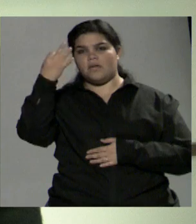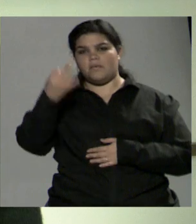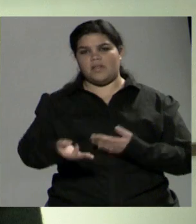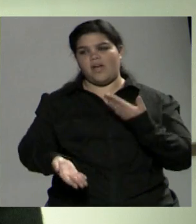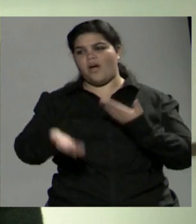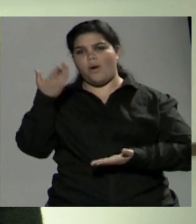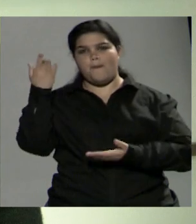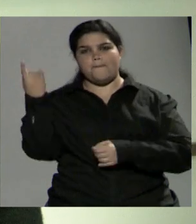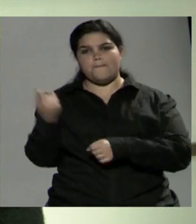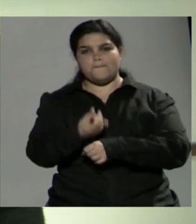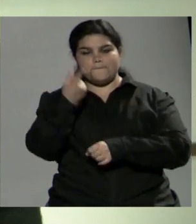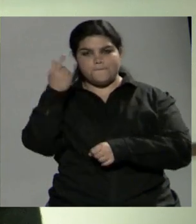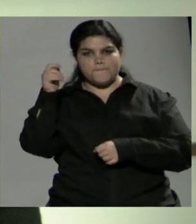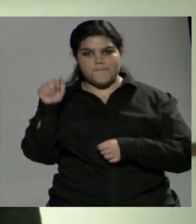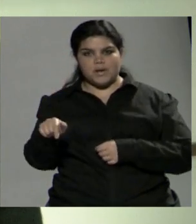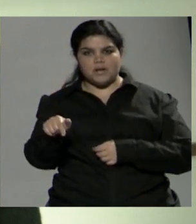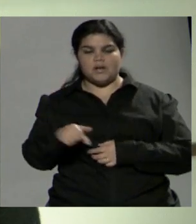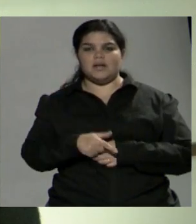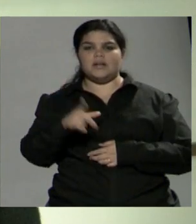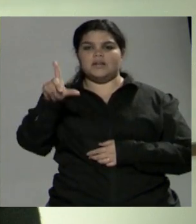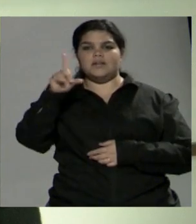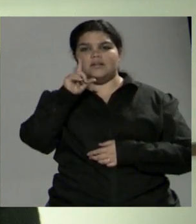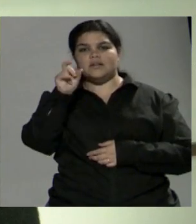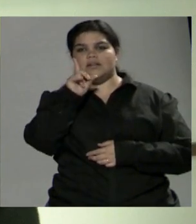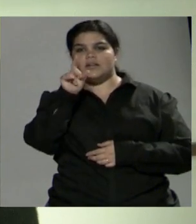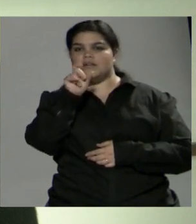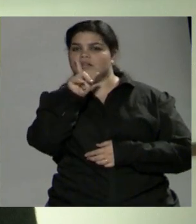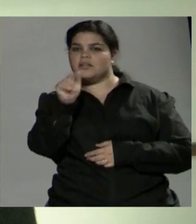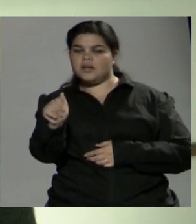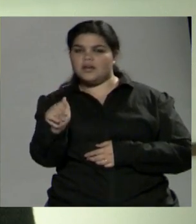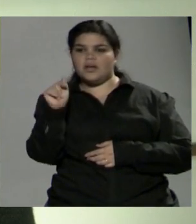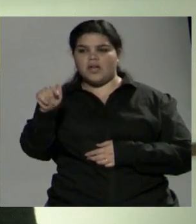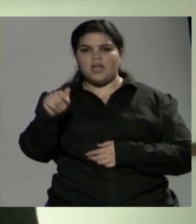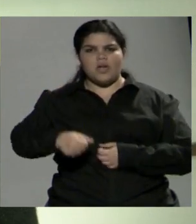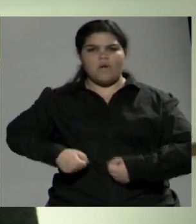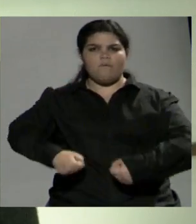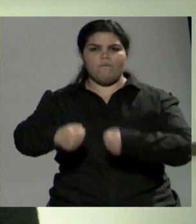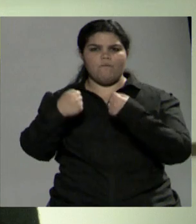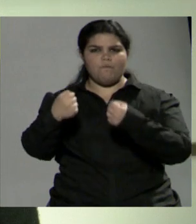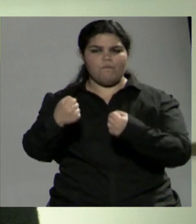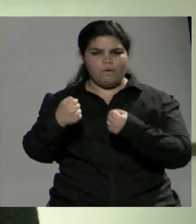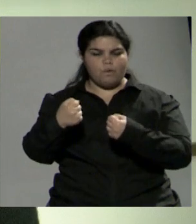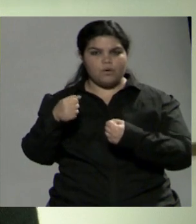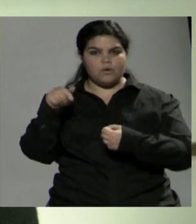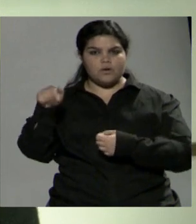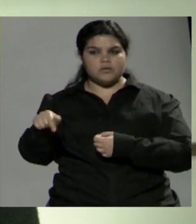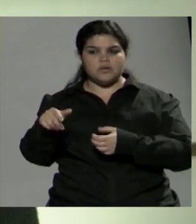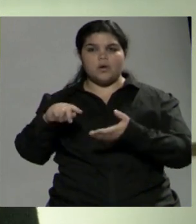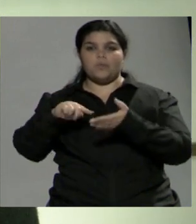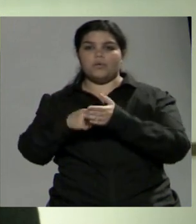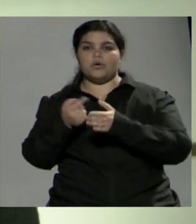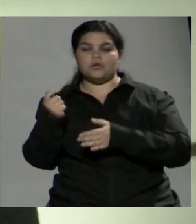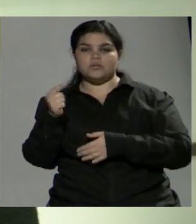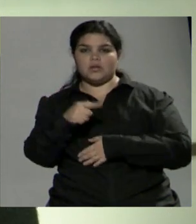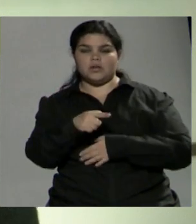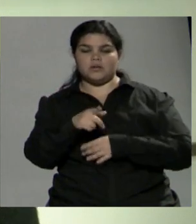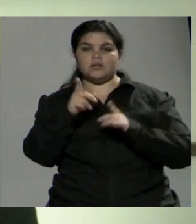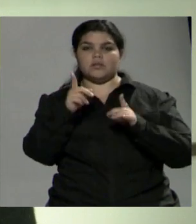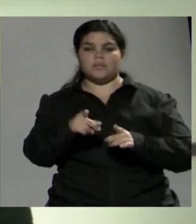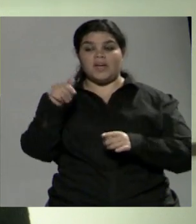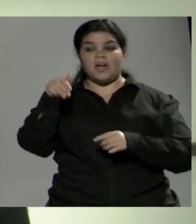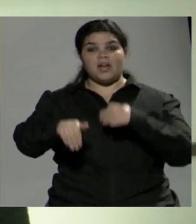se ha hecho el recuento provisorio completo y entonces han acordado las dos fuerzas